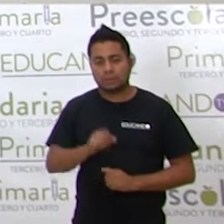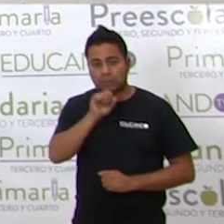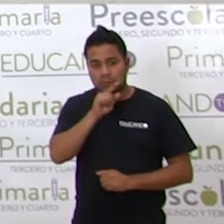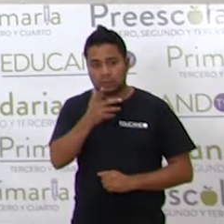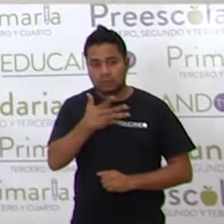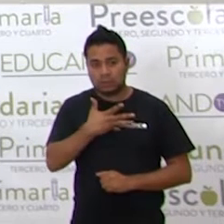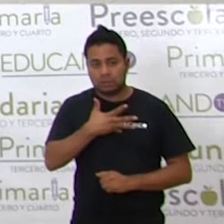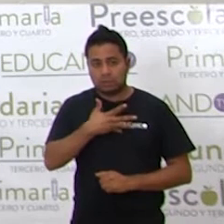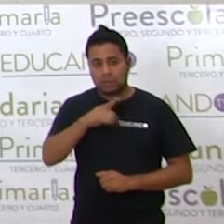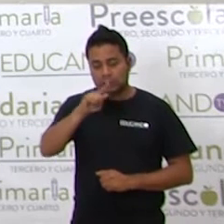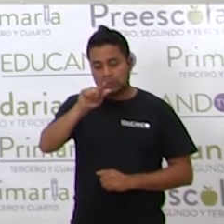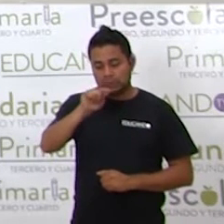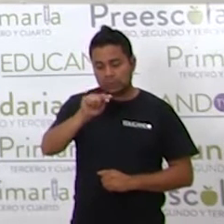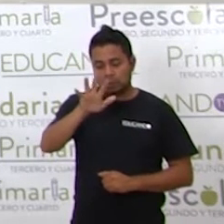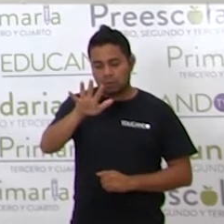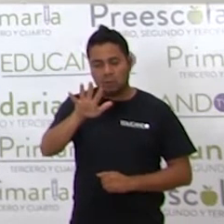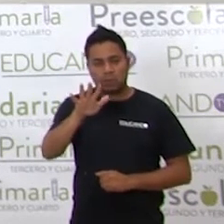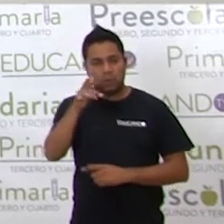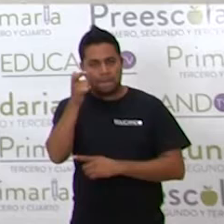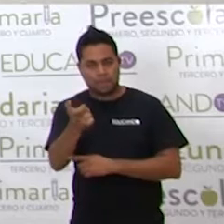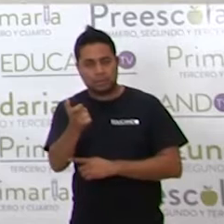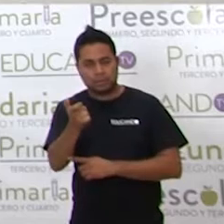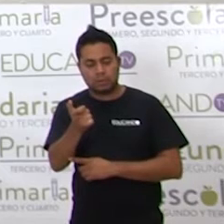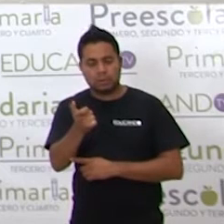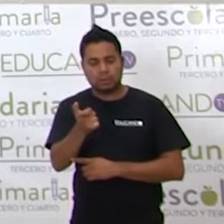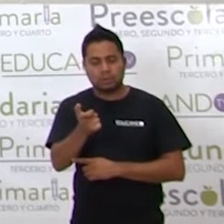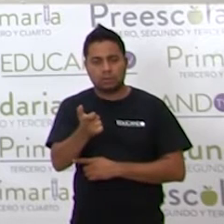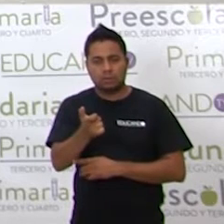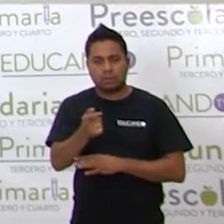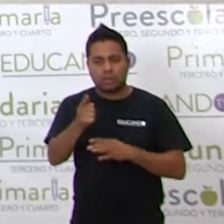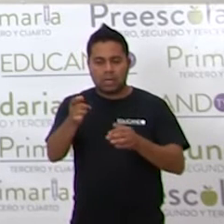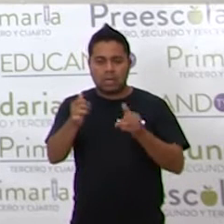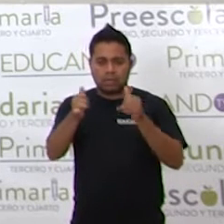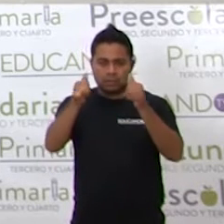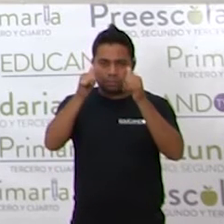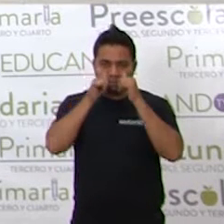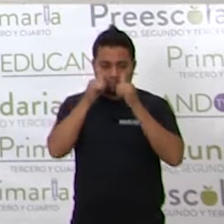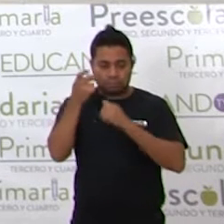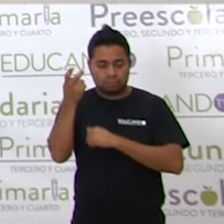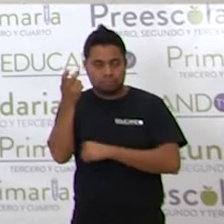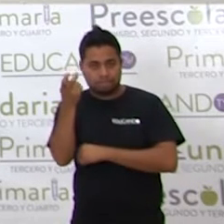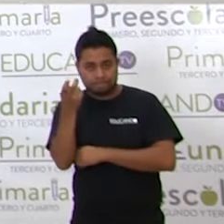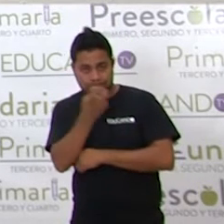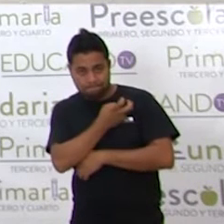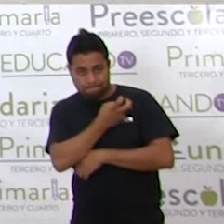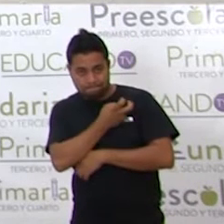74 pesos. Vamos a poner atención en estos datos.